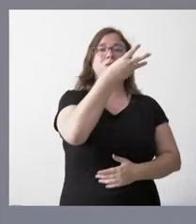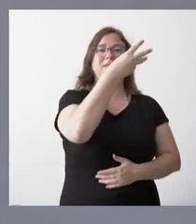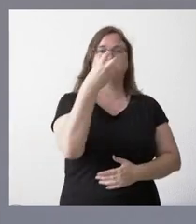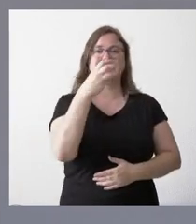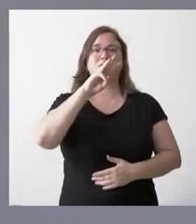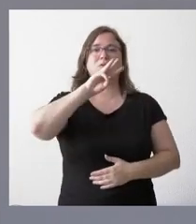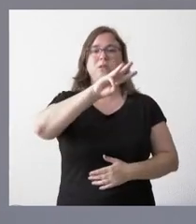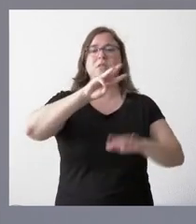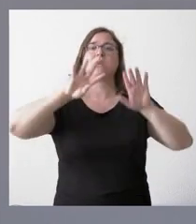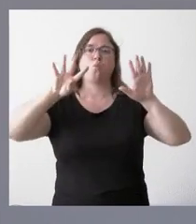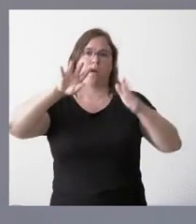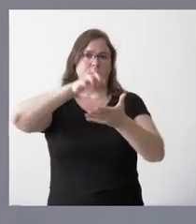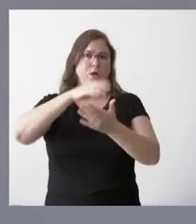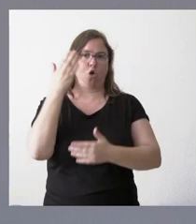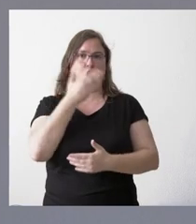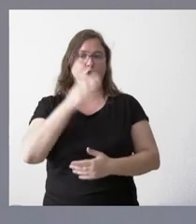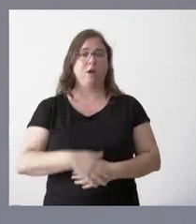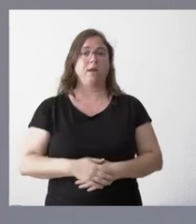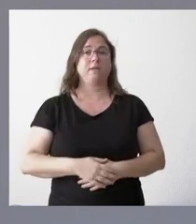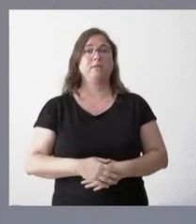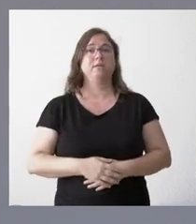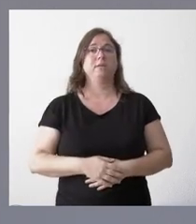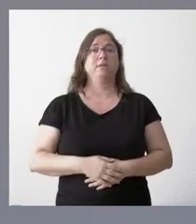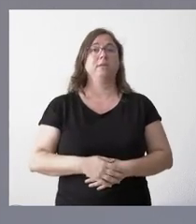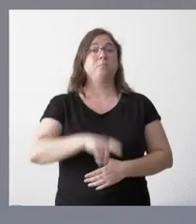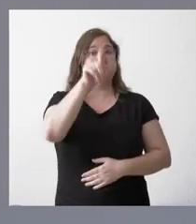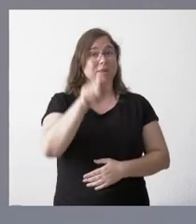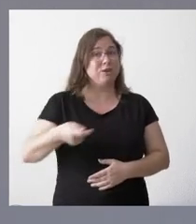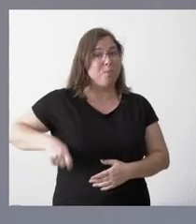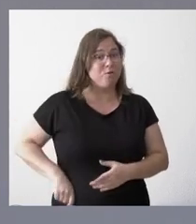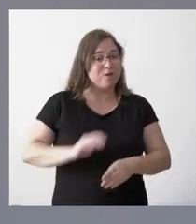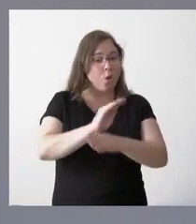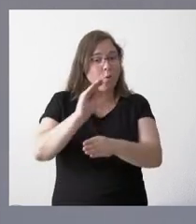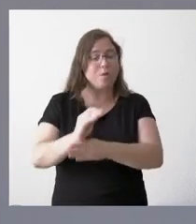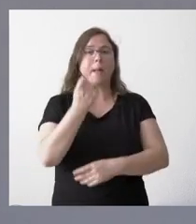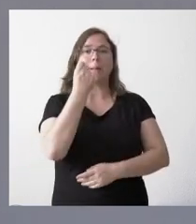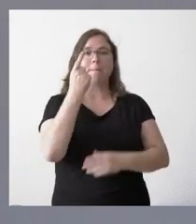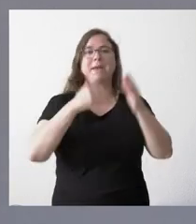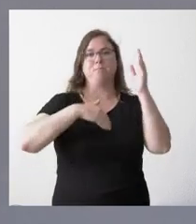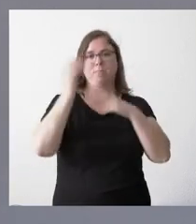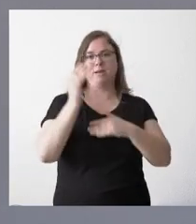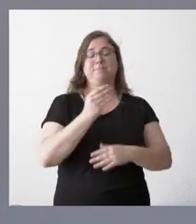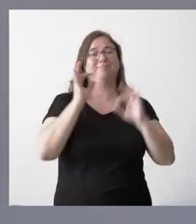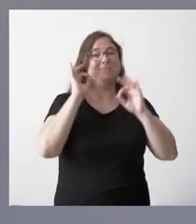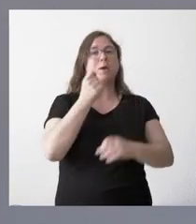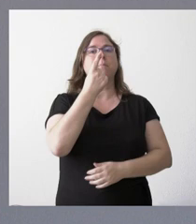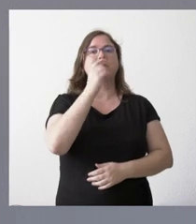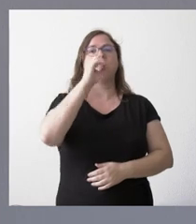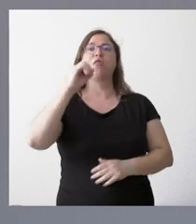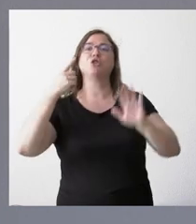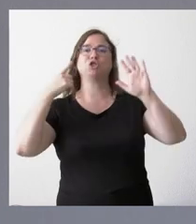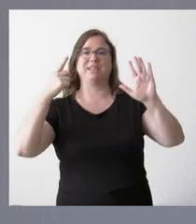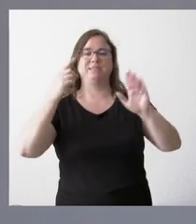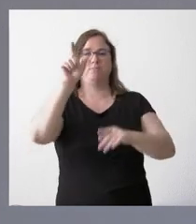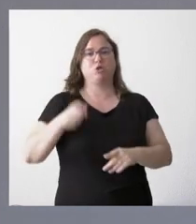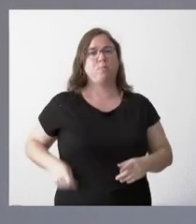educativos, con más de 1.000 cuidadores contratados, en concreto 1.006 cuidadores. El coste